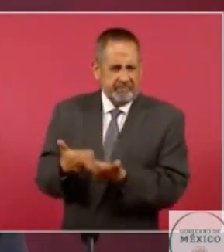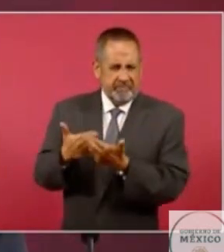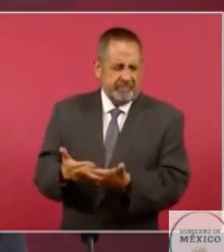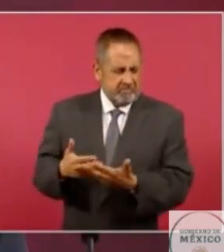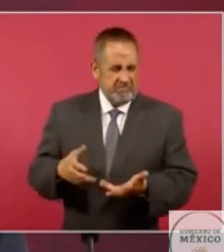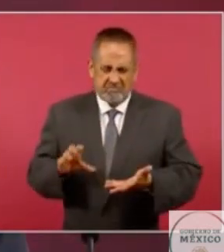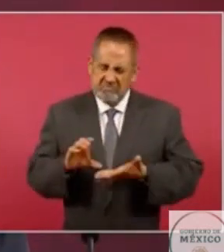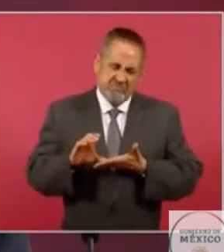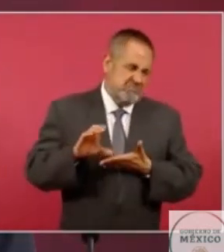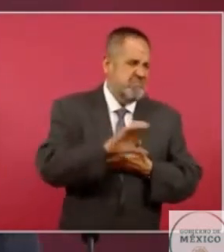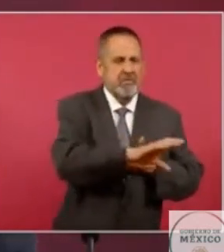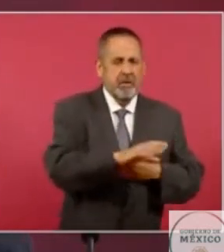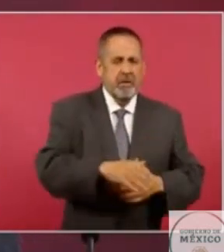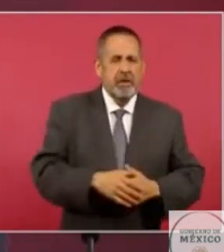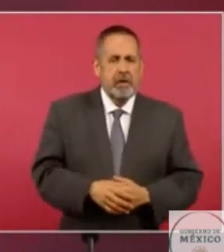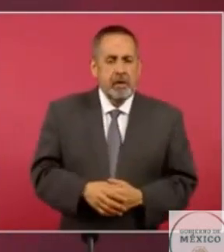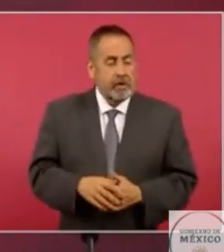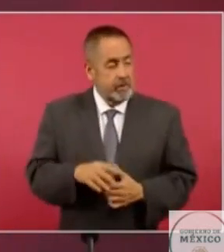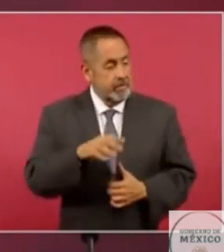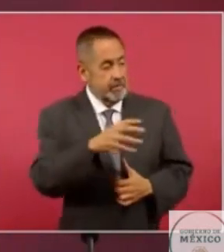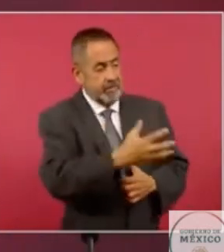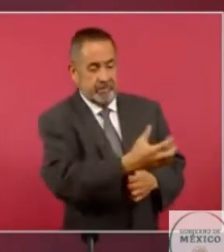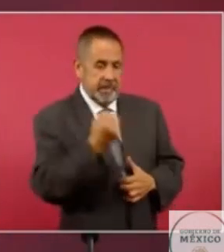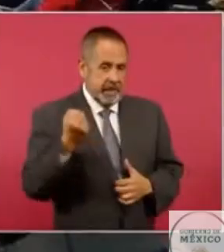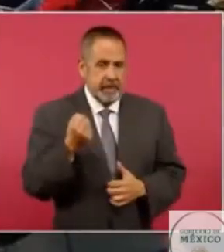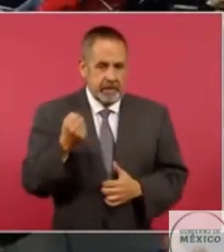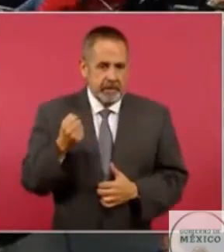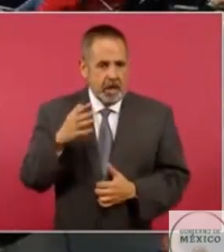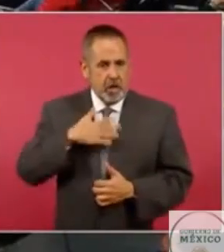Pero, ¿qué ganamos con esto?